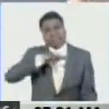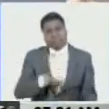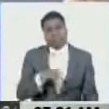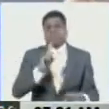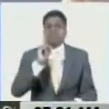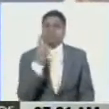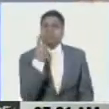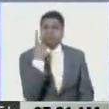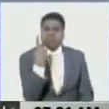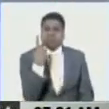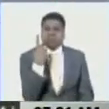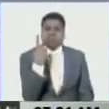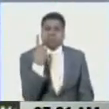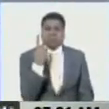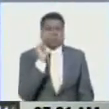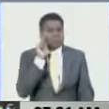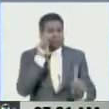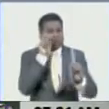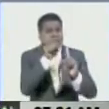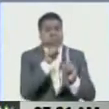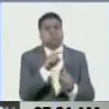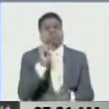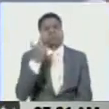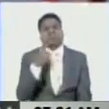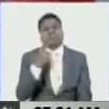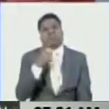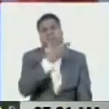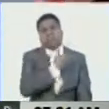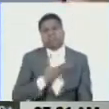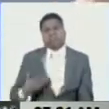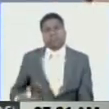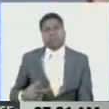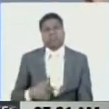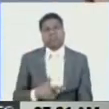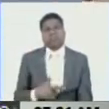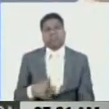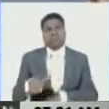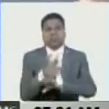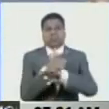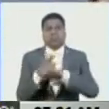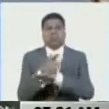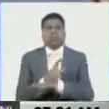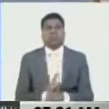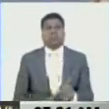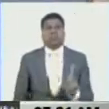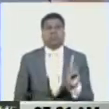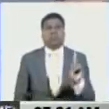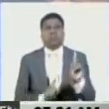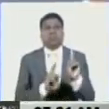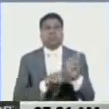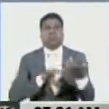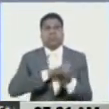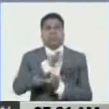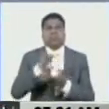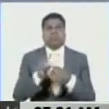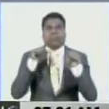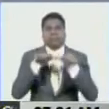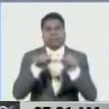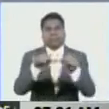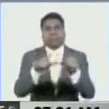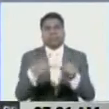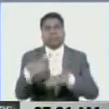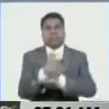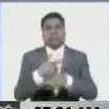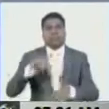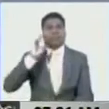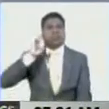posibilidad, si no entiende el pueblo, y por eso el presidente Nicolás Maduro sigue gobernando, la única posibilidad de poder superar los problemas es manteniendo a un